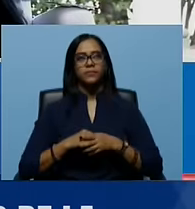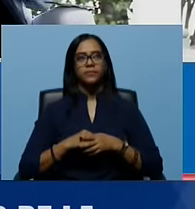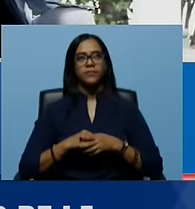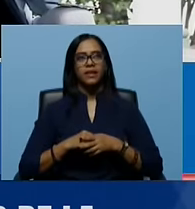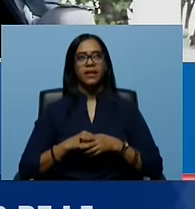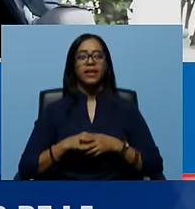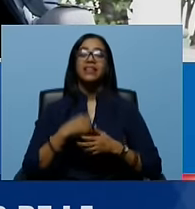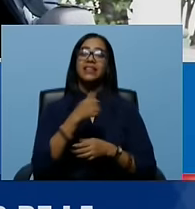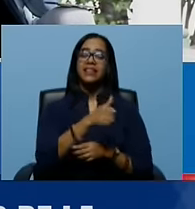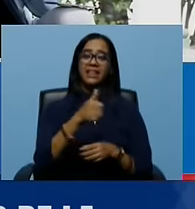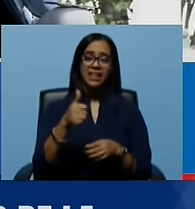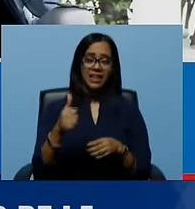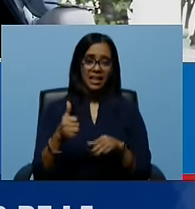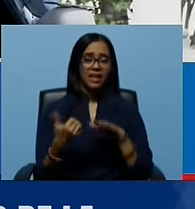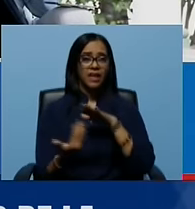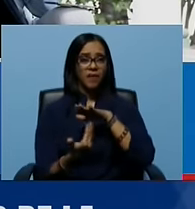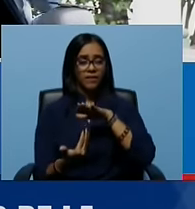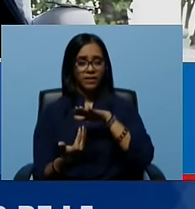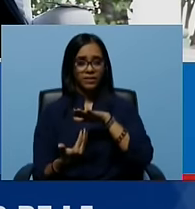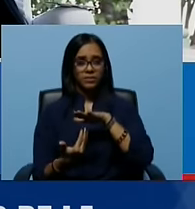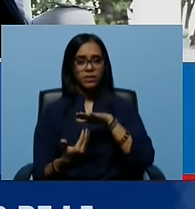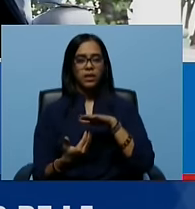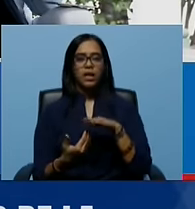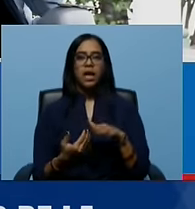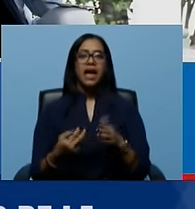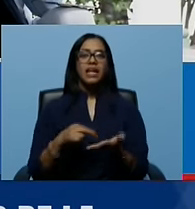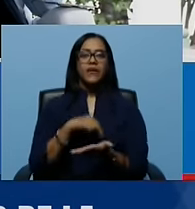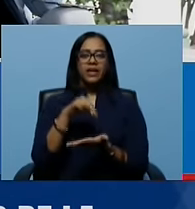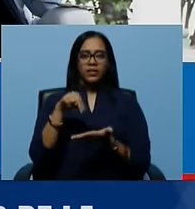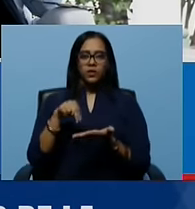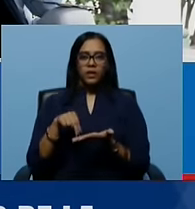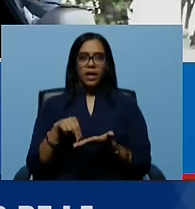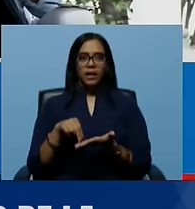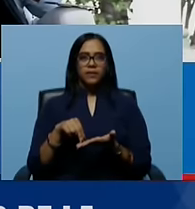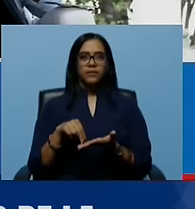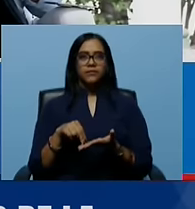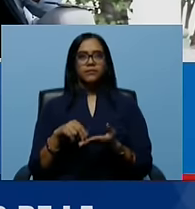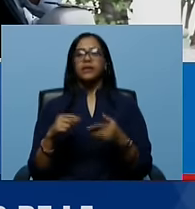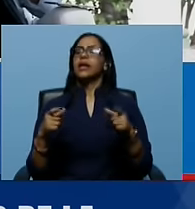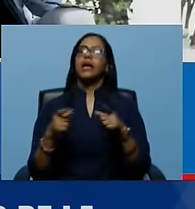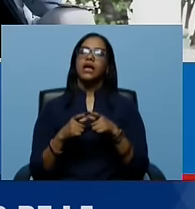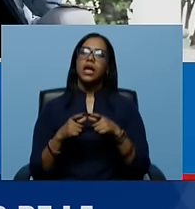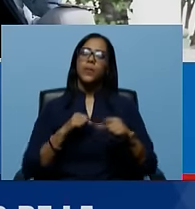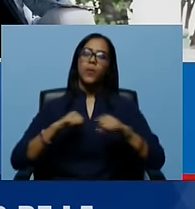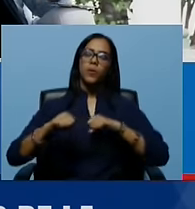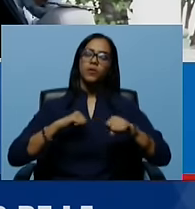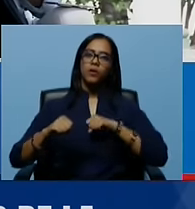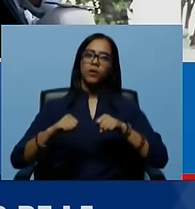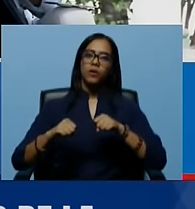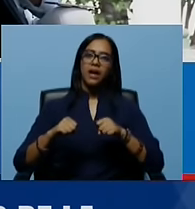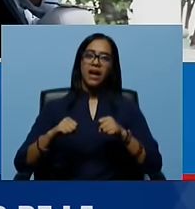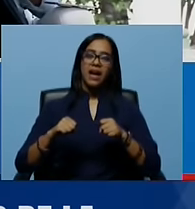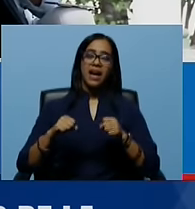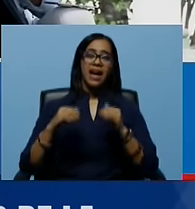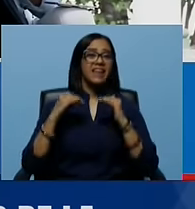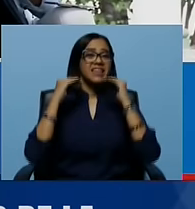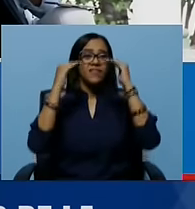de cada vértice a nivel nacional, equipo promotor, a nivel de estados